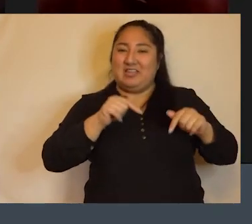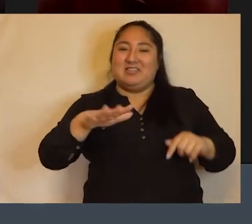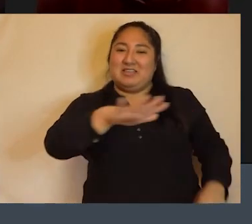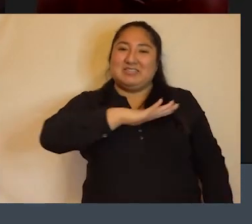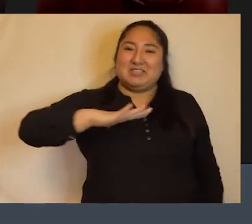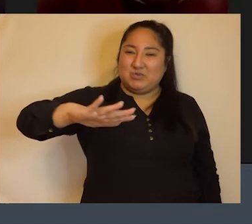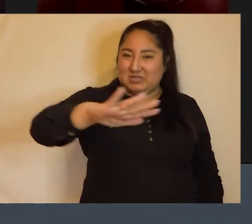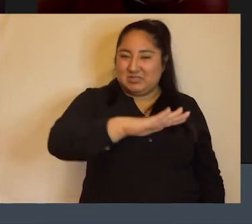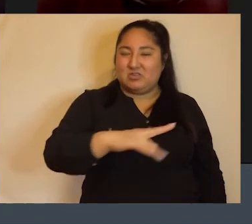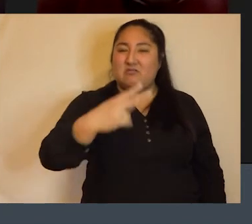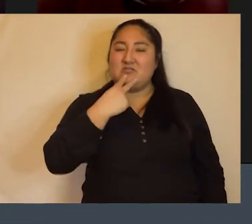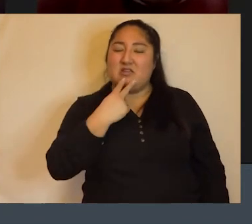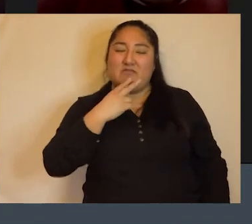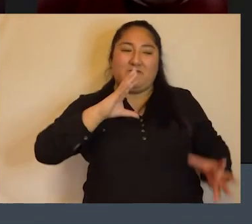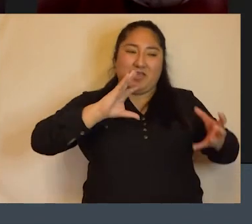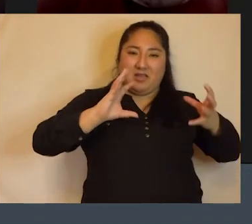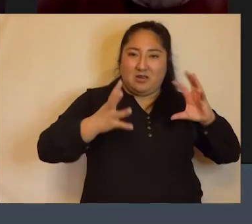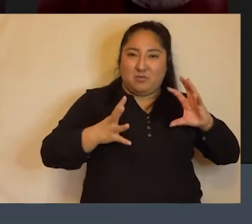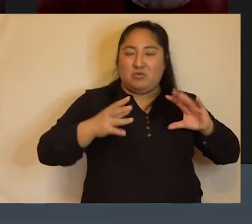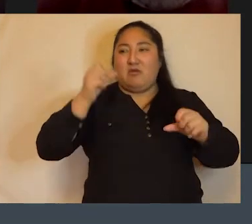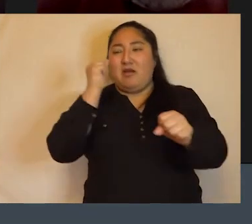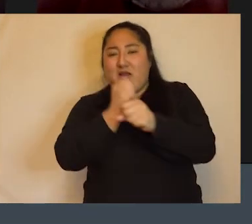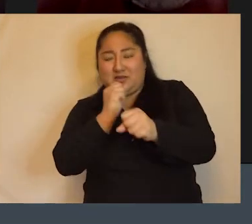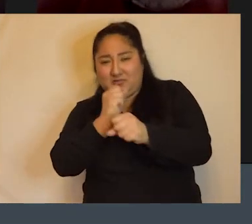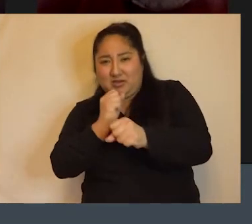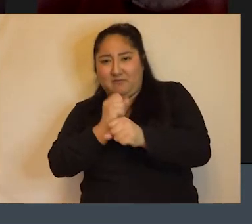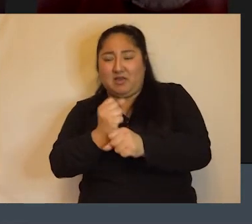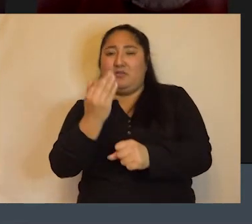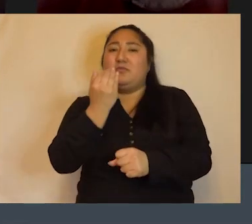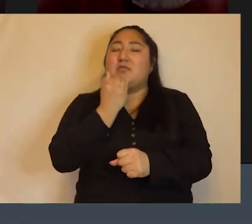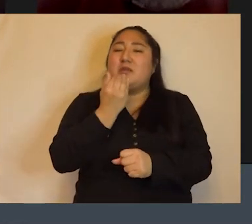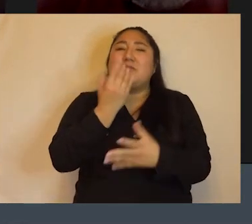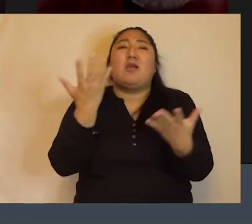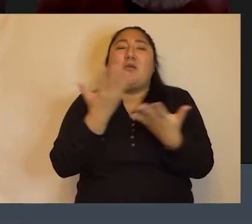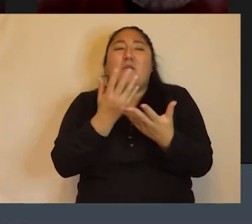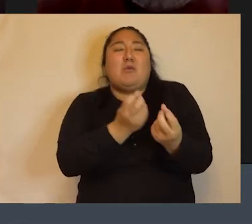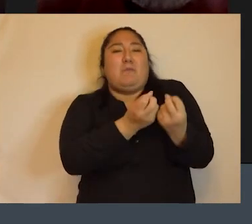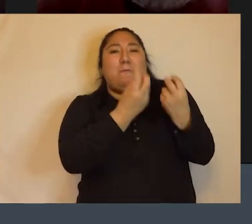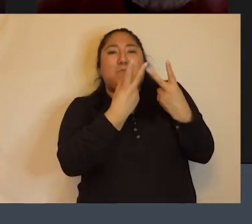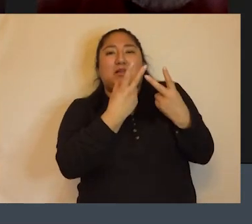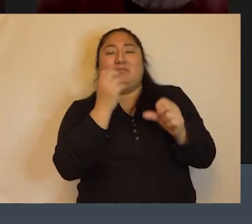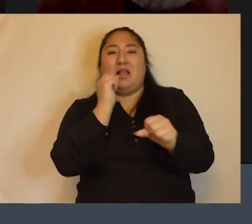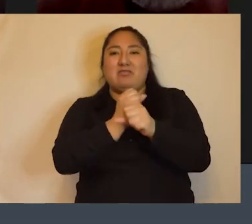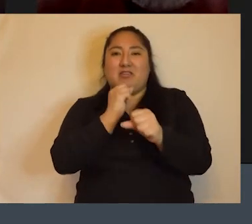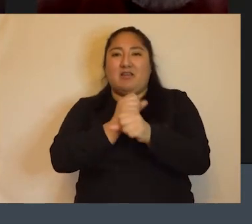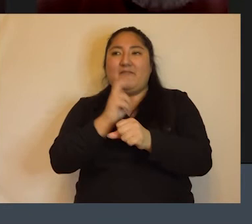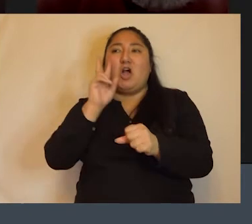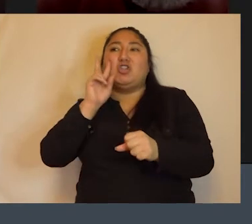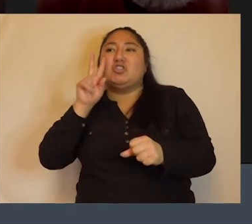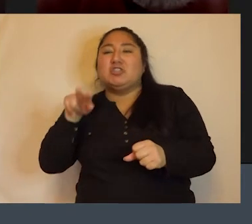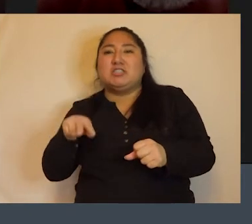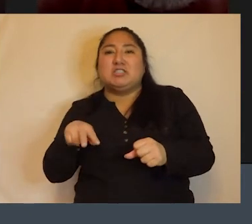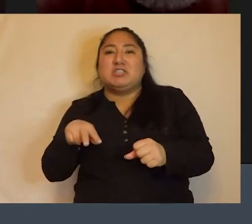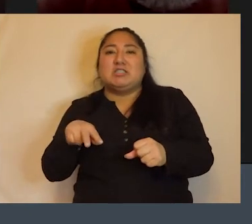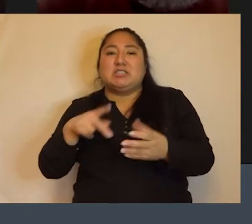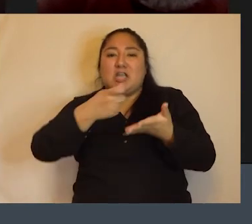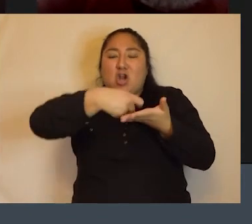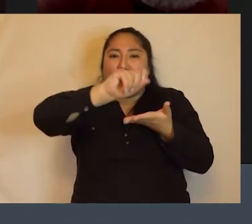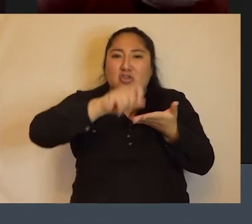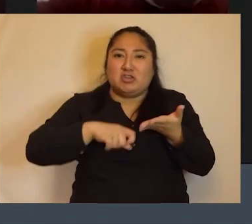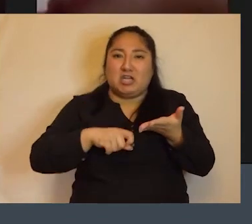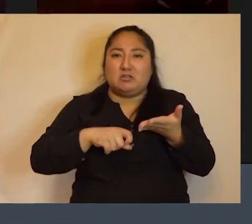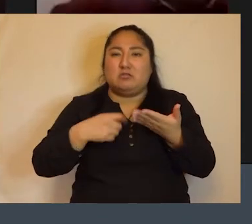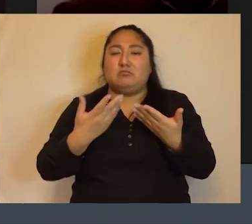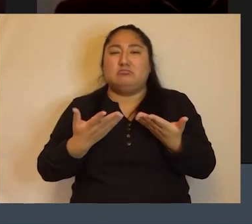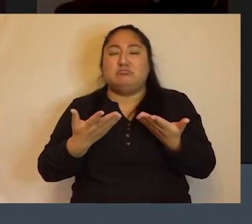tenido esto en esta situación que está viviendo el mundo en el trabajo y particularmente cómo impacta también el trabajo informal. Hay una pregunta que habla